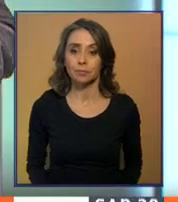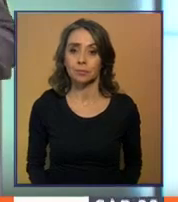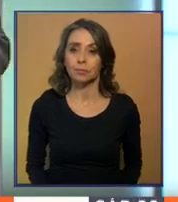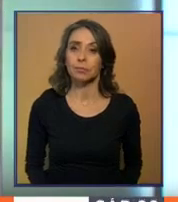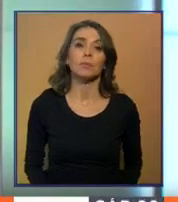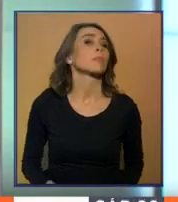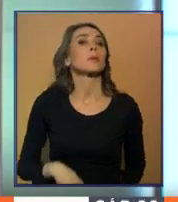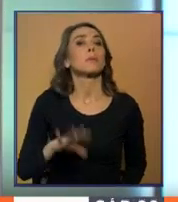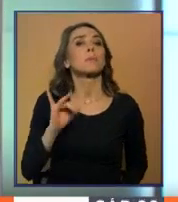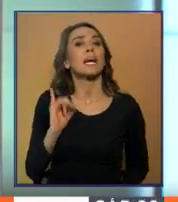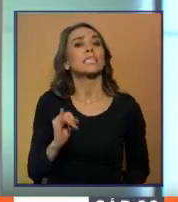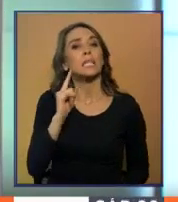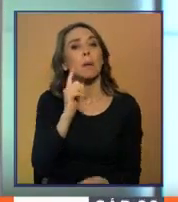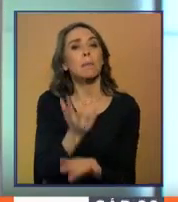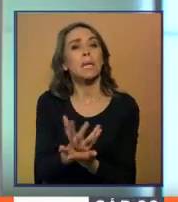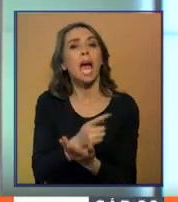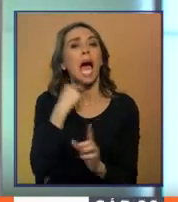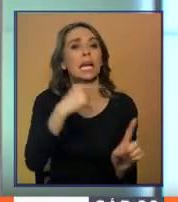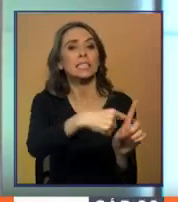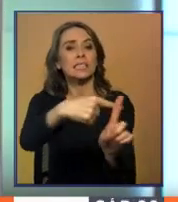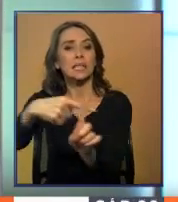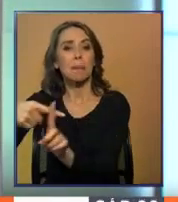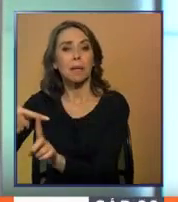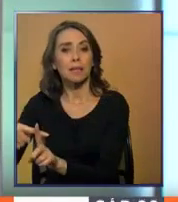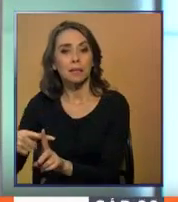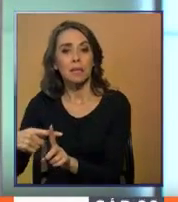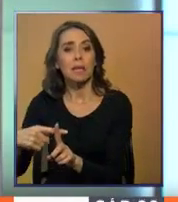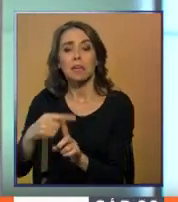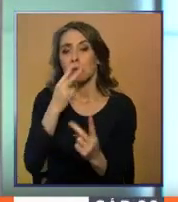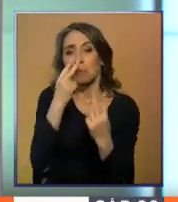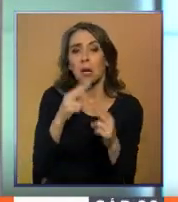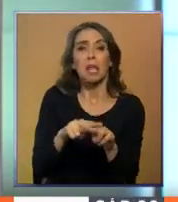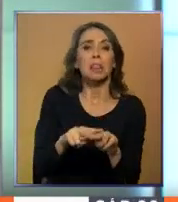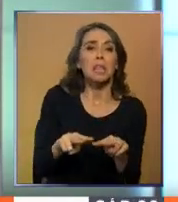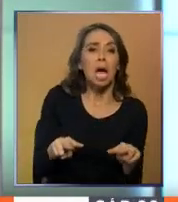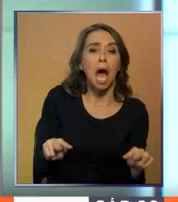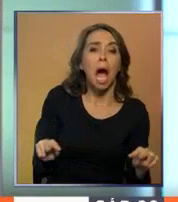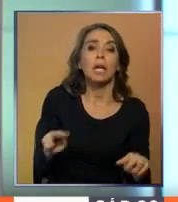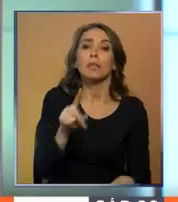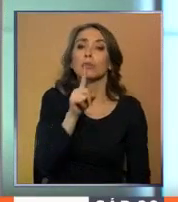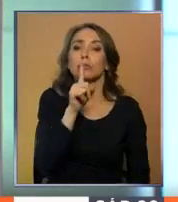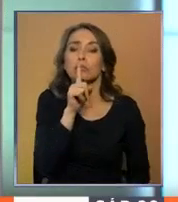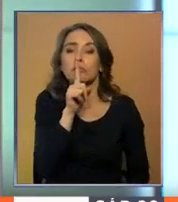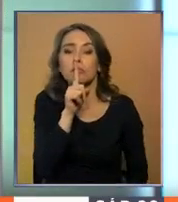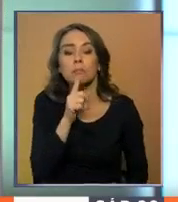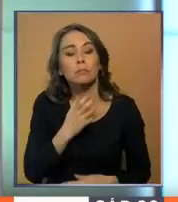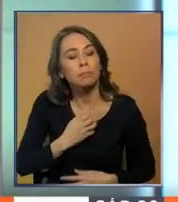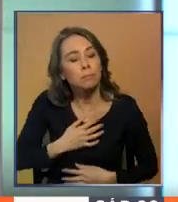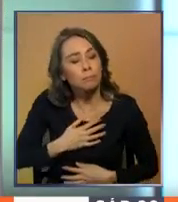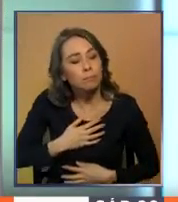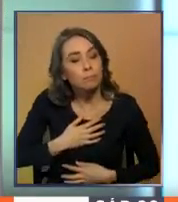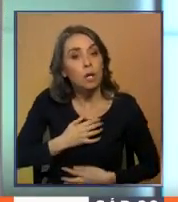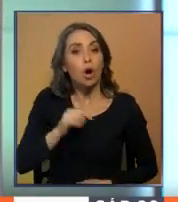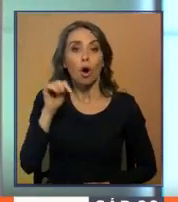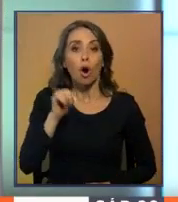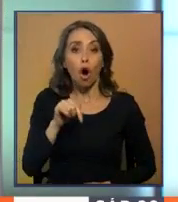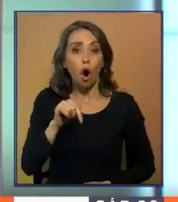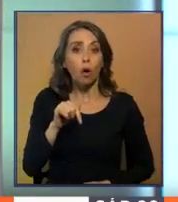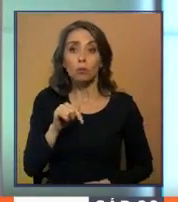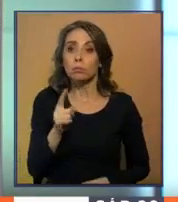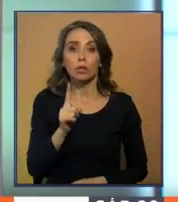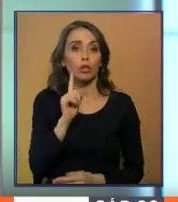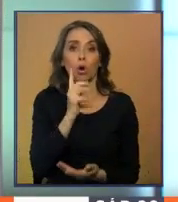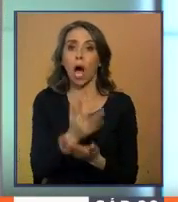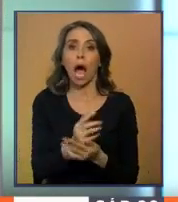Lo que más suele abundar en un cementerio es la tranquilidad, el silencio, el recogimiento. Pero hoy era lo que menos